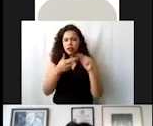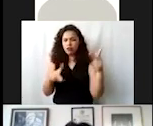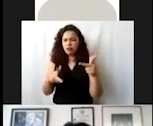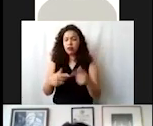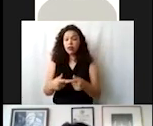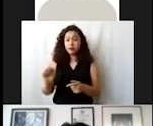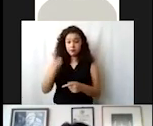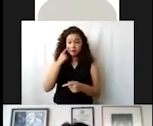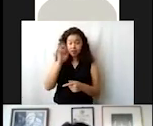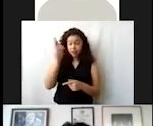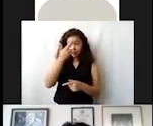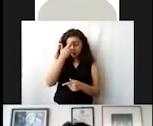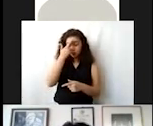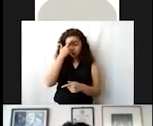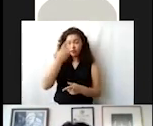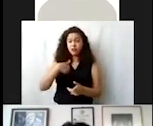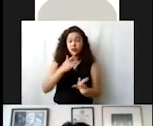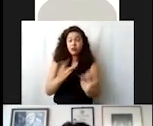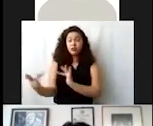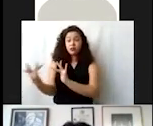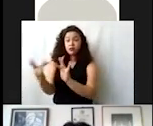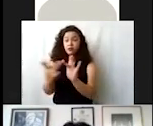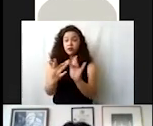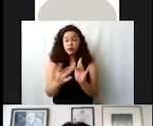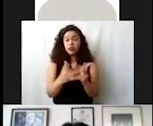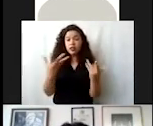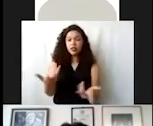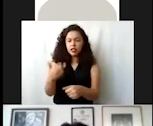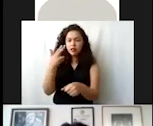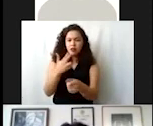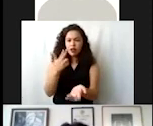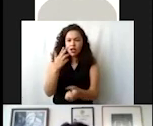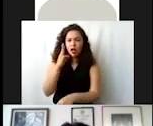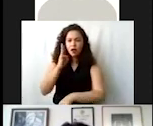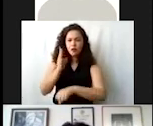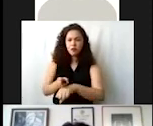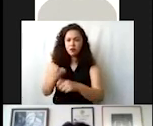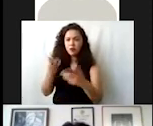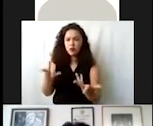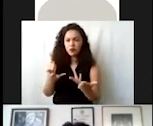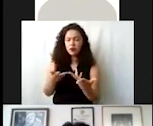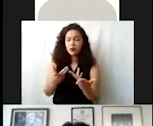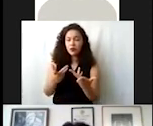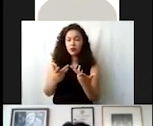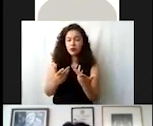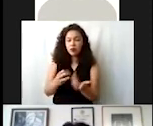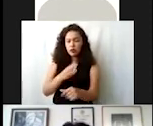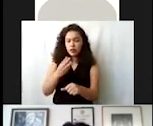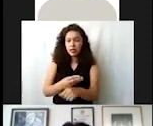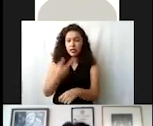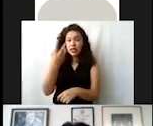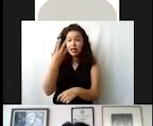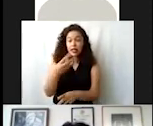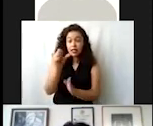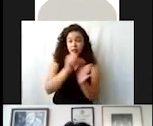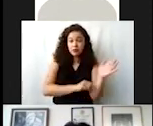acuérdense, el no estar localizado, la infracción y la sanción es de 3 meses